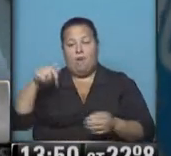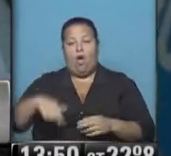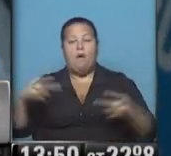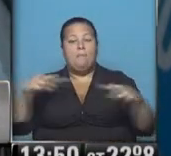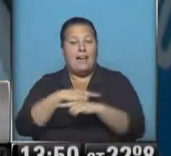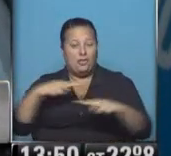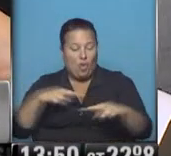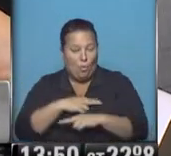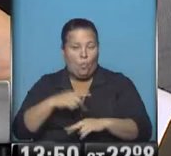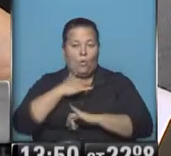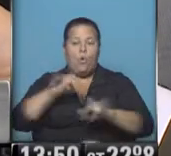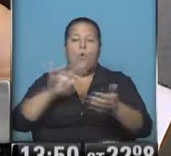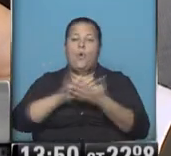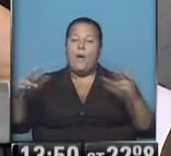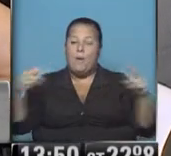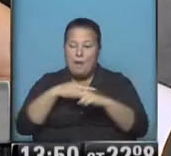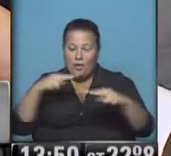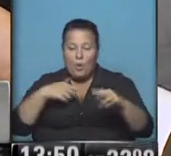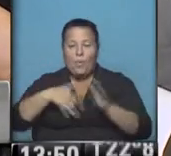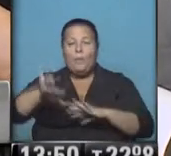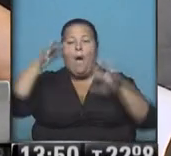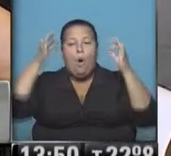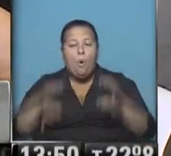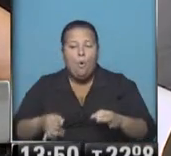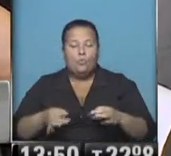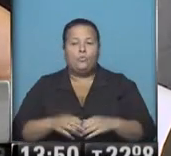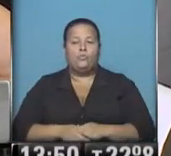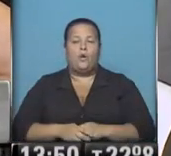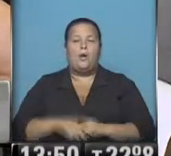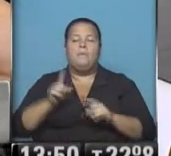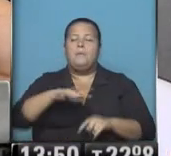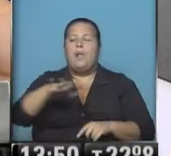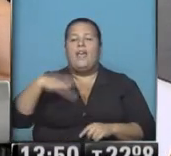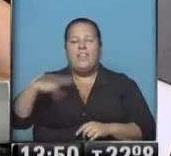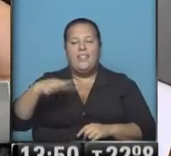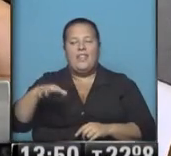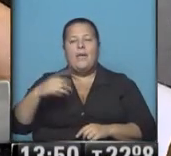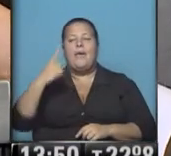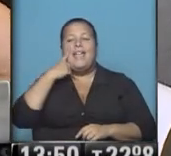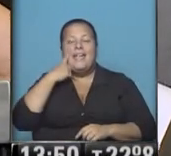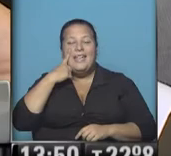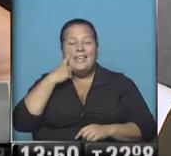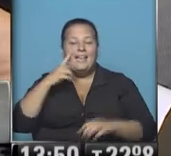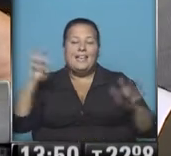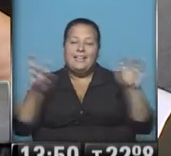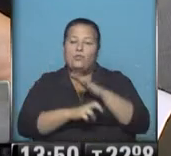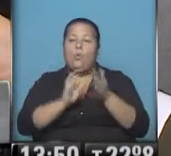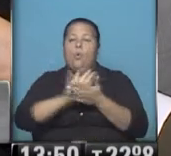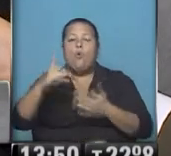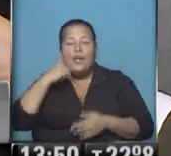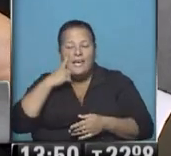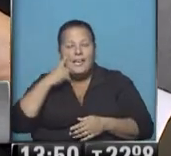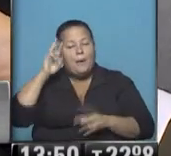Metrobús y anunciaron un nuevo Metrobús que va a estar justamente donde tendría que estar la línea I, una nueva línea de subte